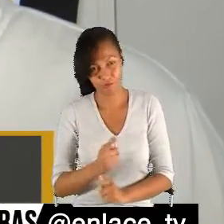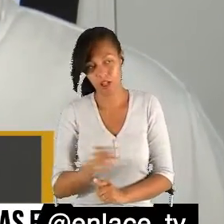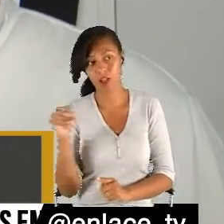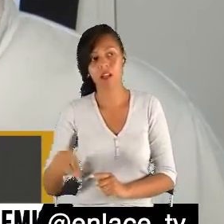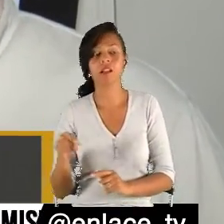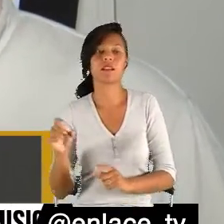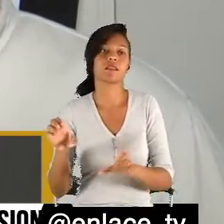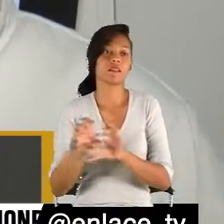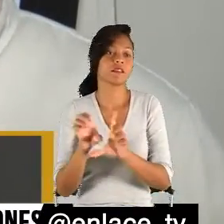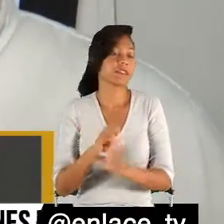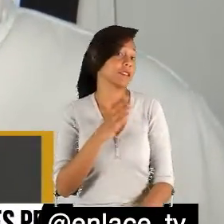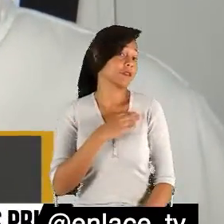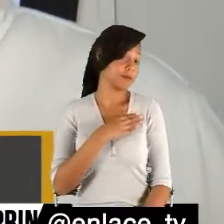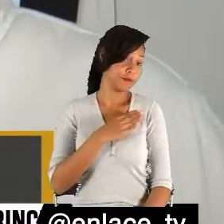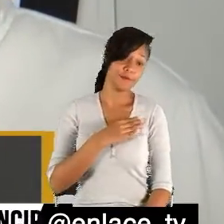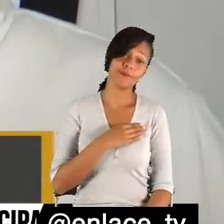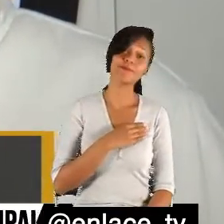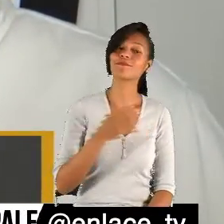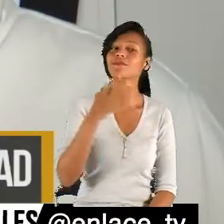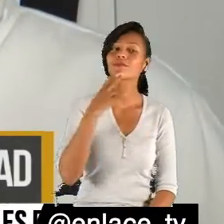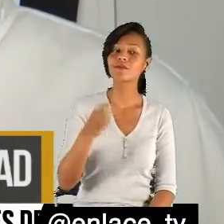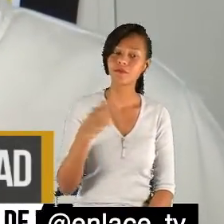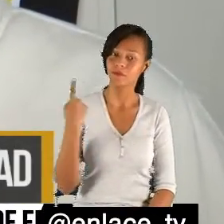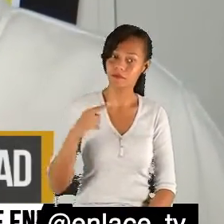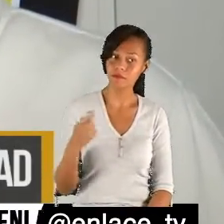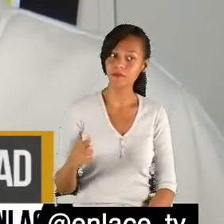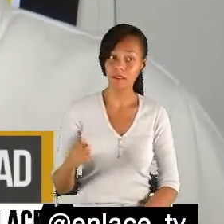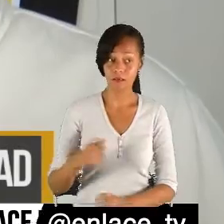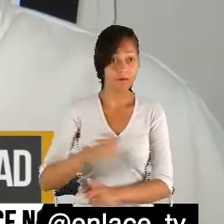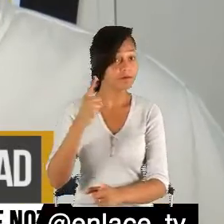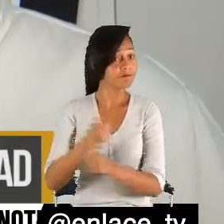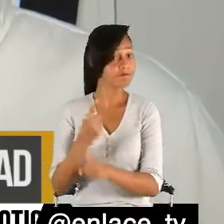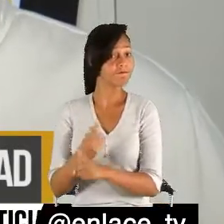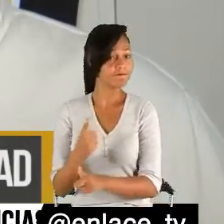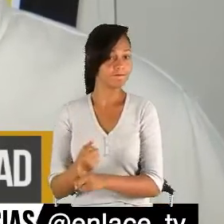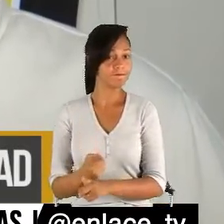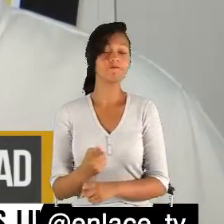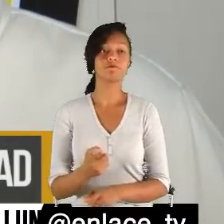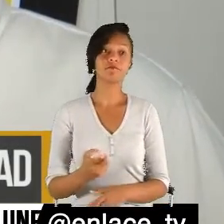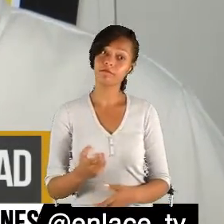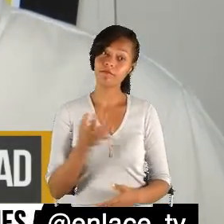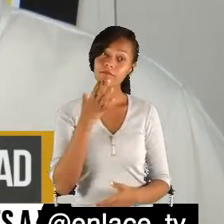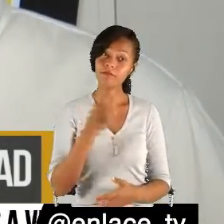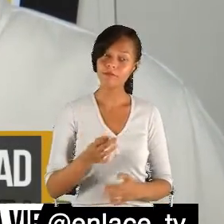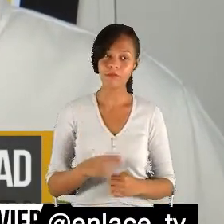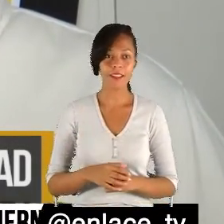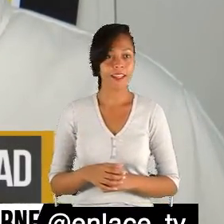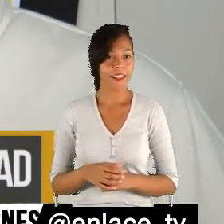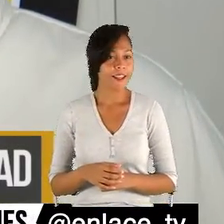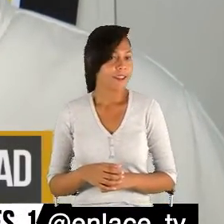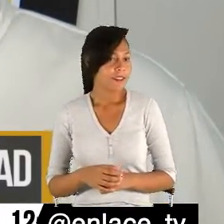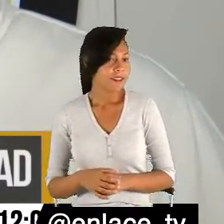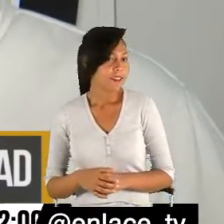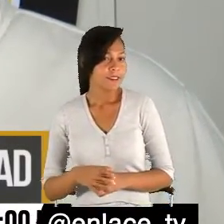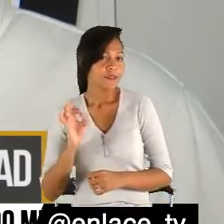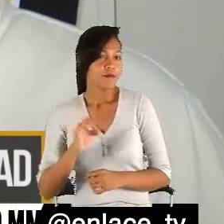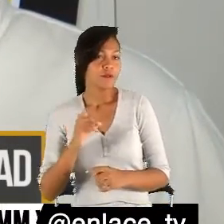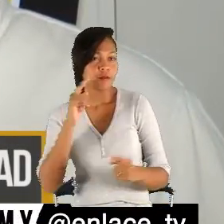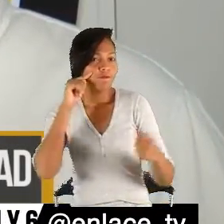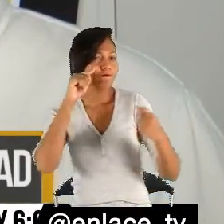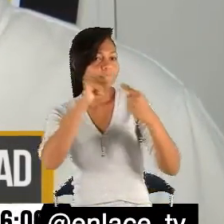satisfactorio para nosotros poder decir que se han cumplido y que cada vez que ponemos estas mesas metas